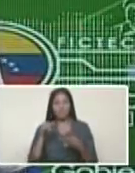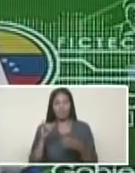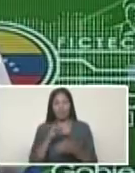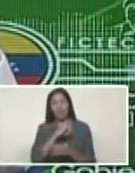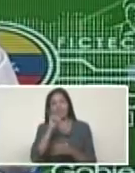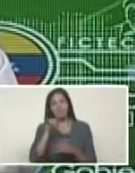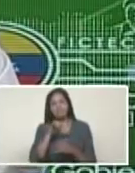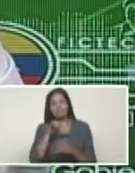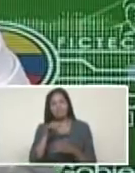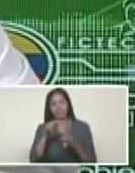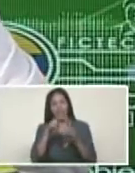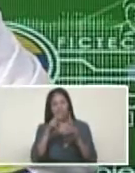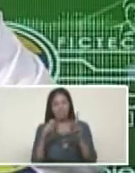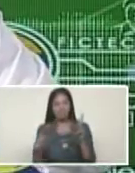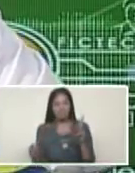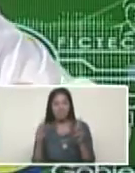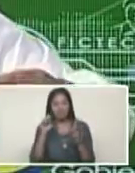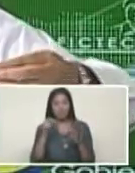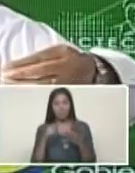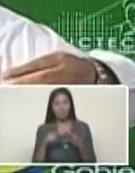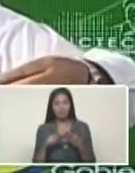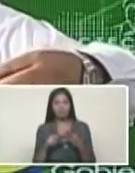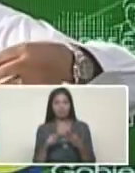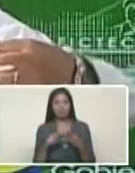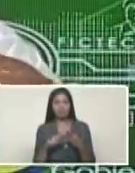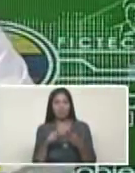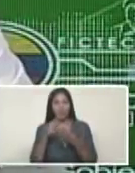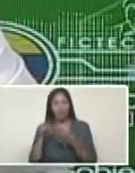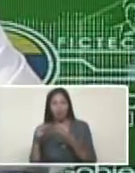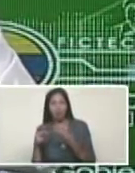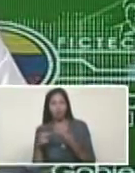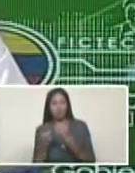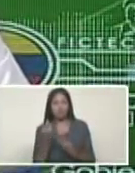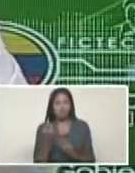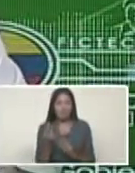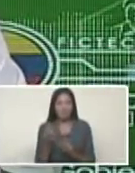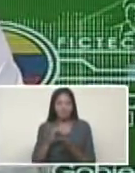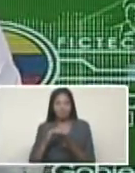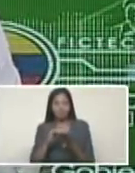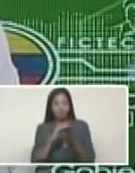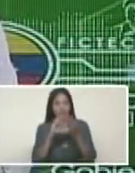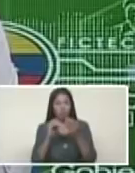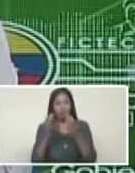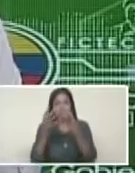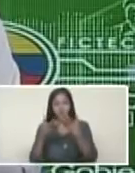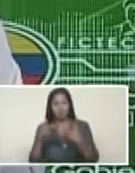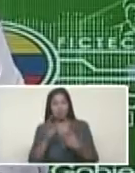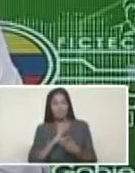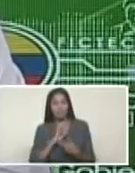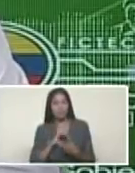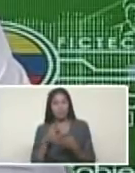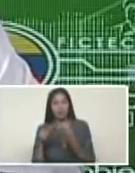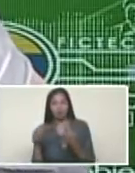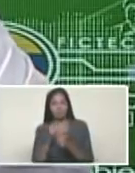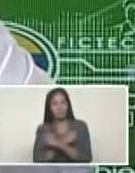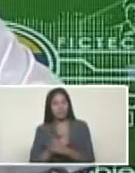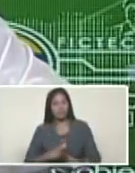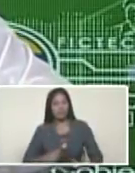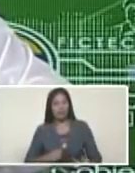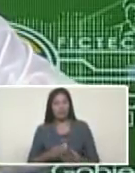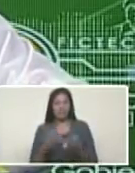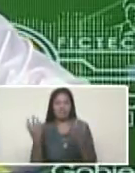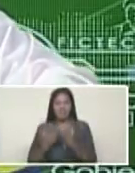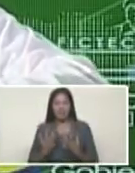electricidad, hacer la guerra contra los repuestos de los equipos, de las industrias, de los equipos militares, hacer